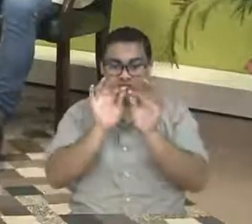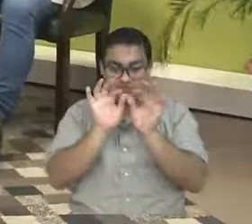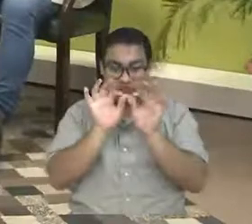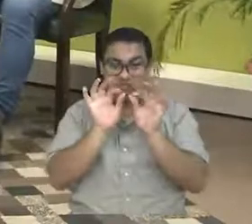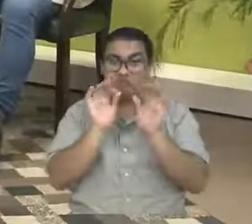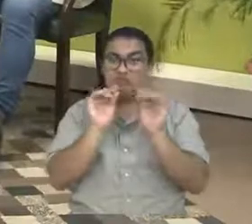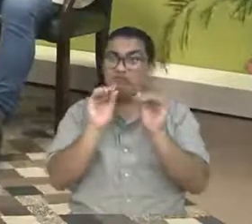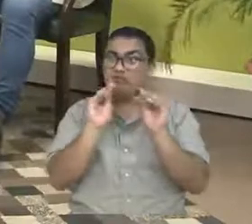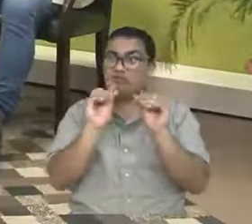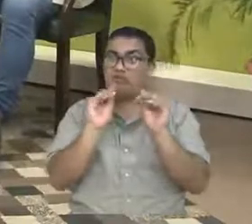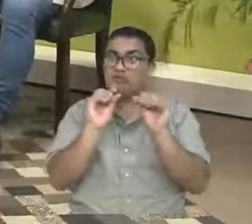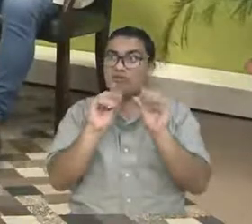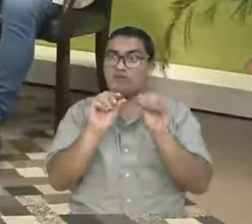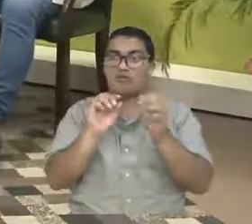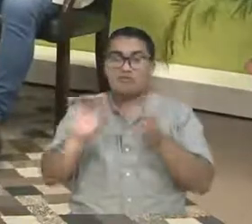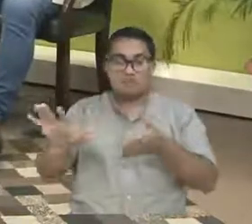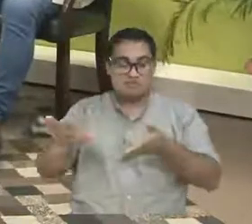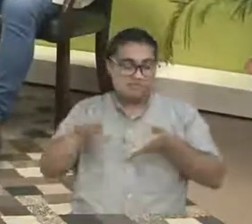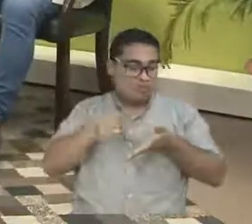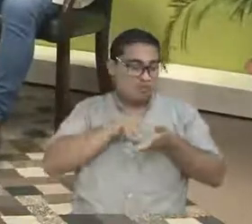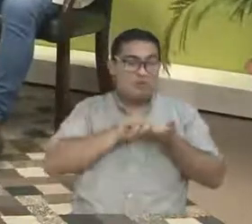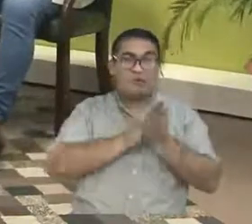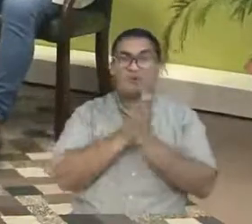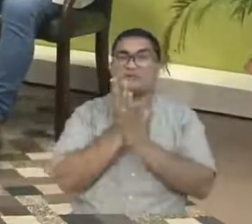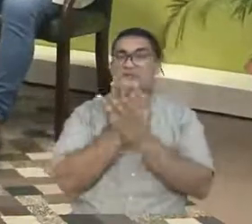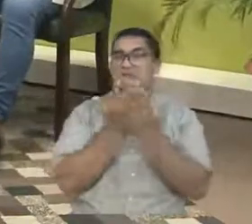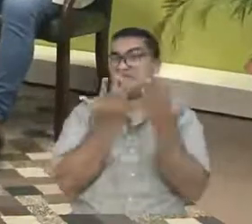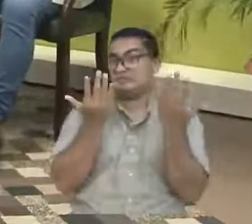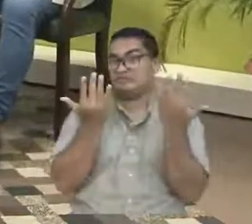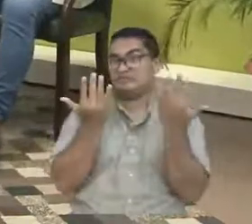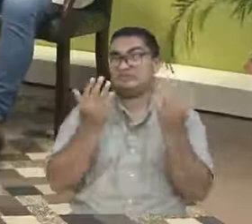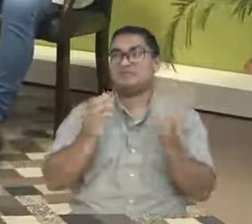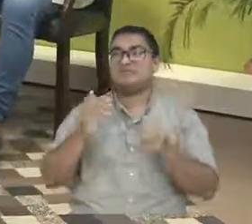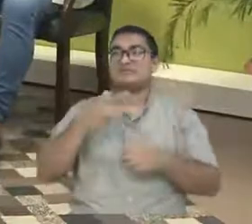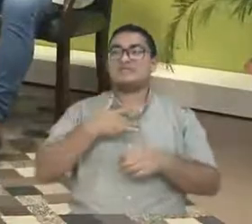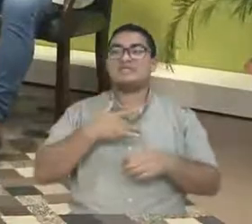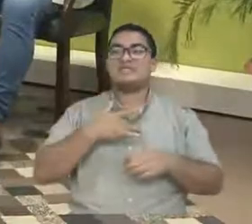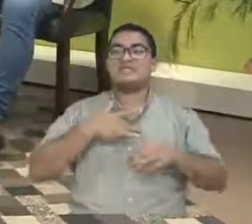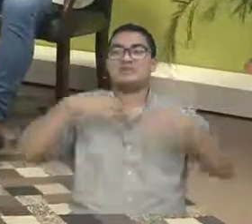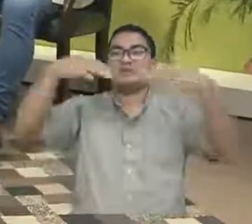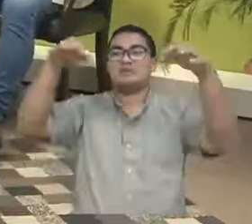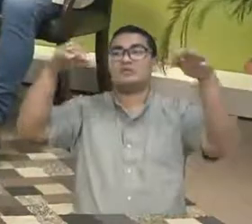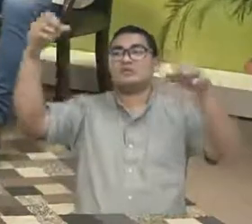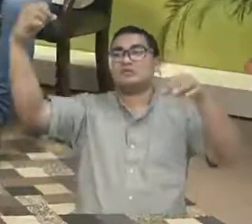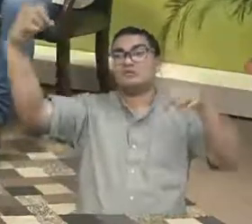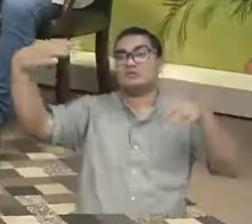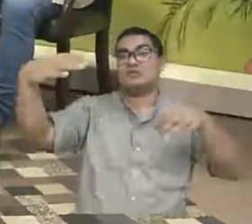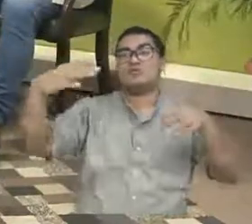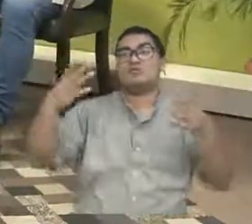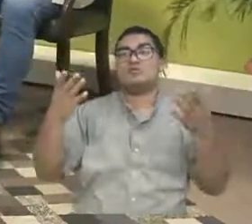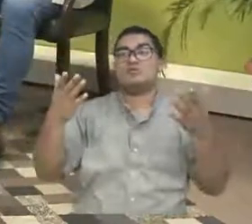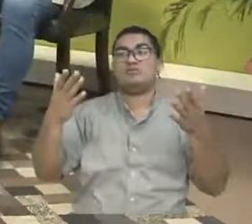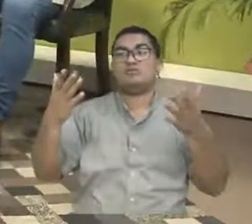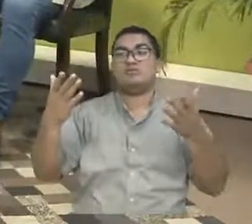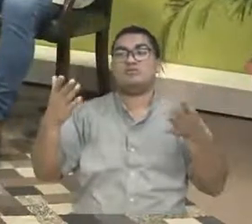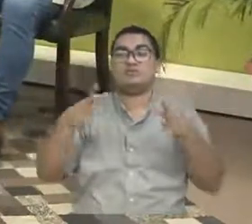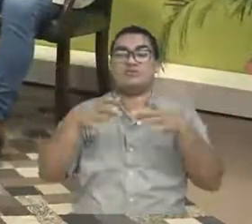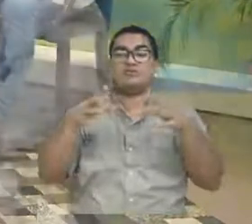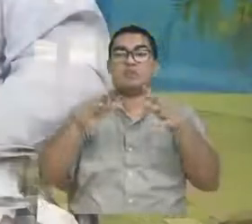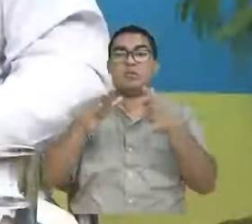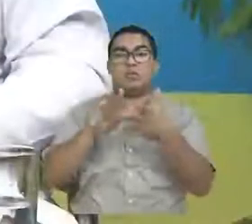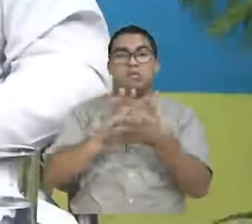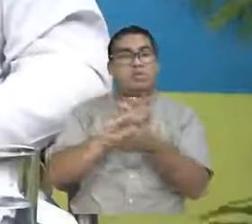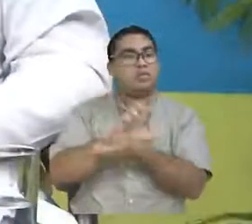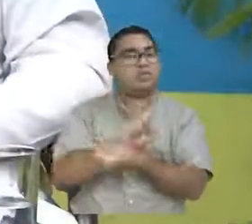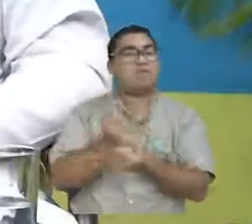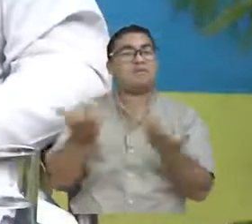hongos nos los estamos pasando a nuestras manos. Entonces, la ventilación adecuada y los rayos del sol eliminan cierto tipo de